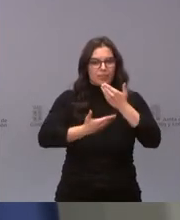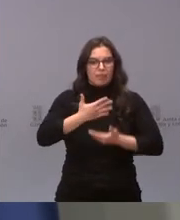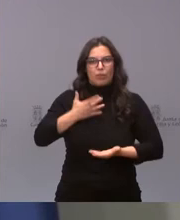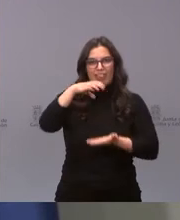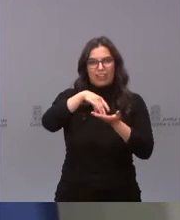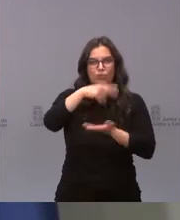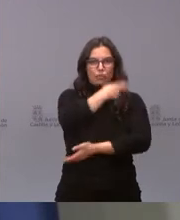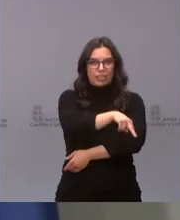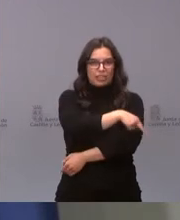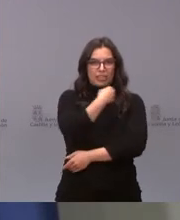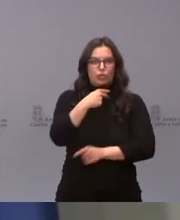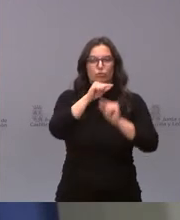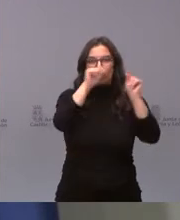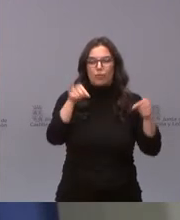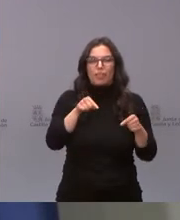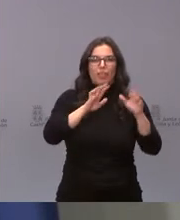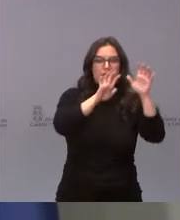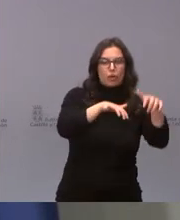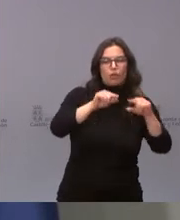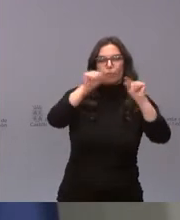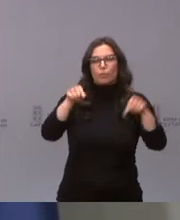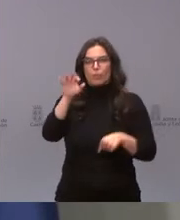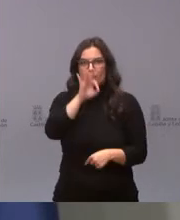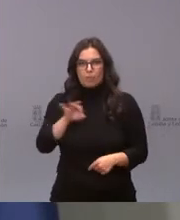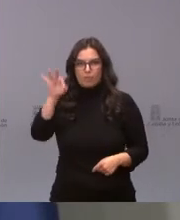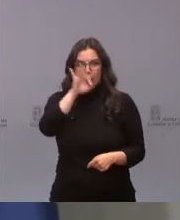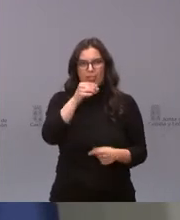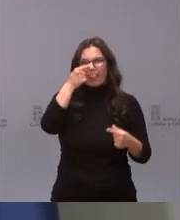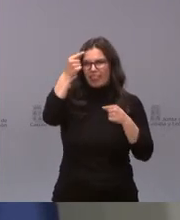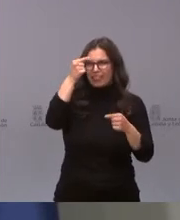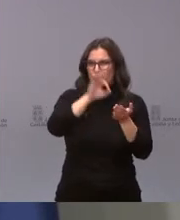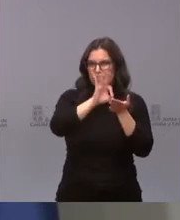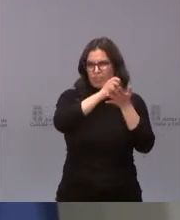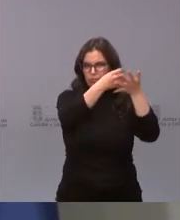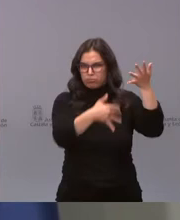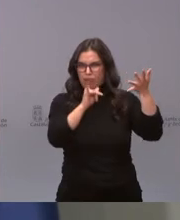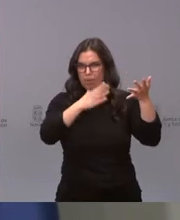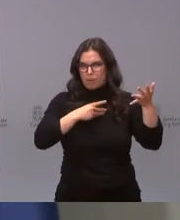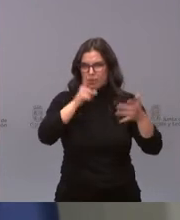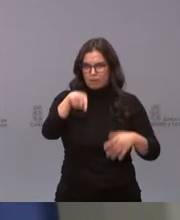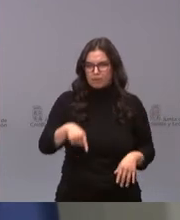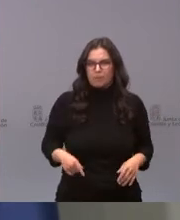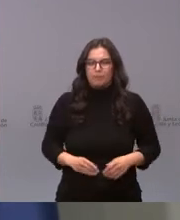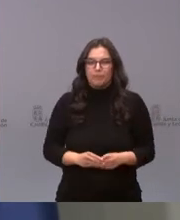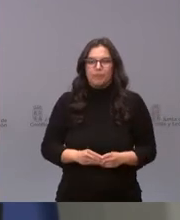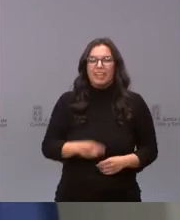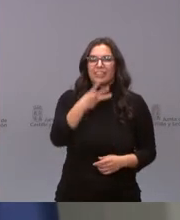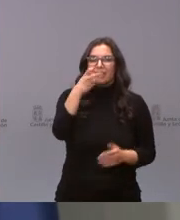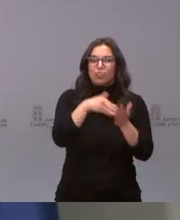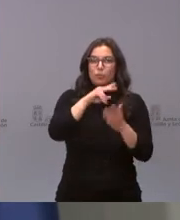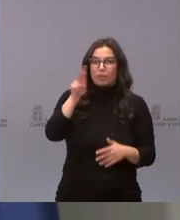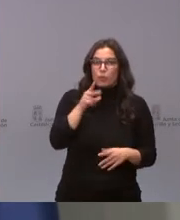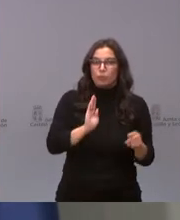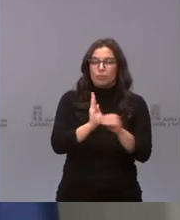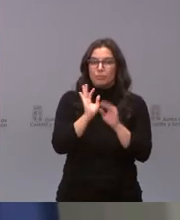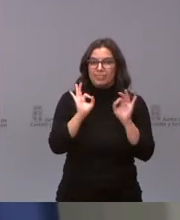sanitarios de León y Valencia. Tienen detallados los servicios en la nota. 300.000 euros se